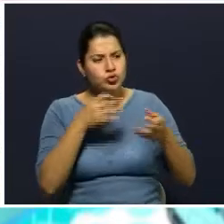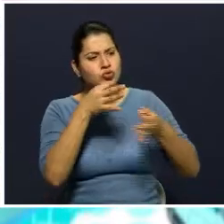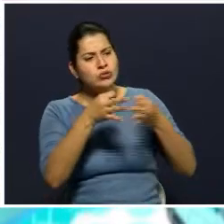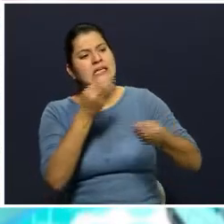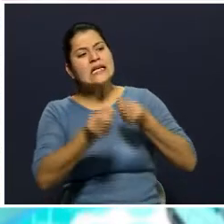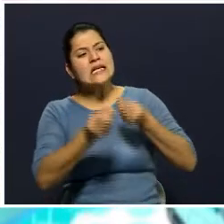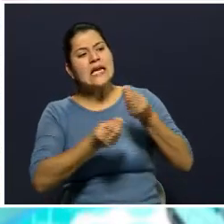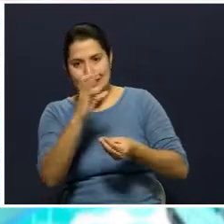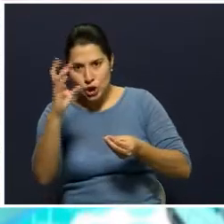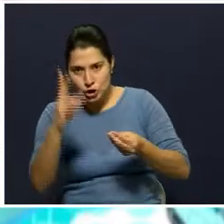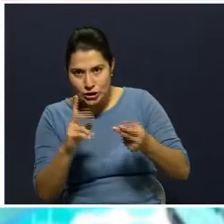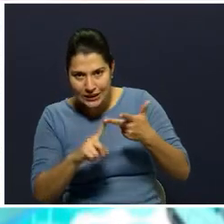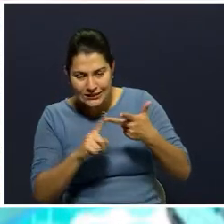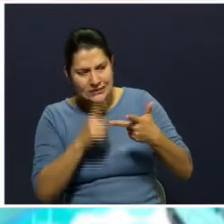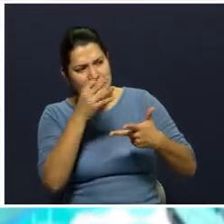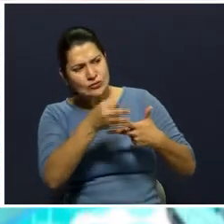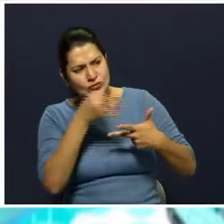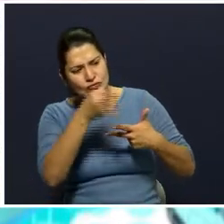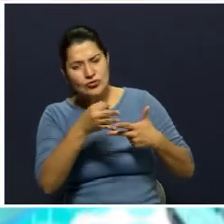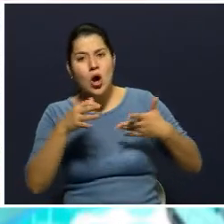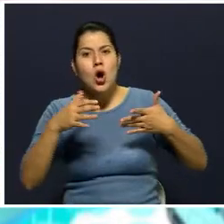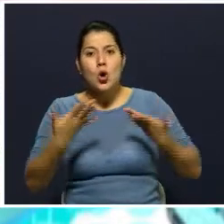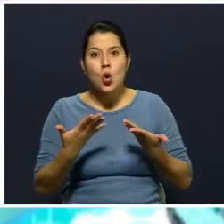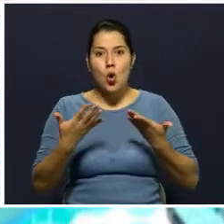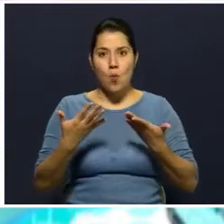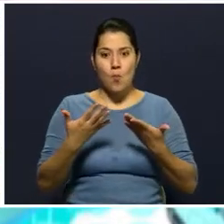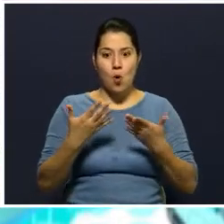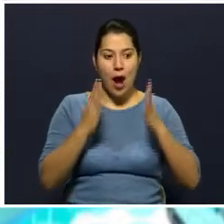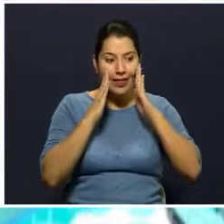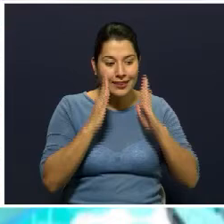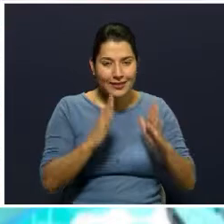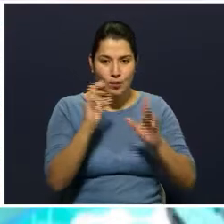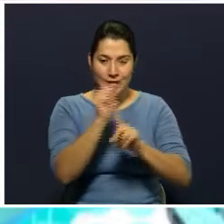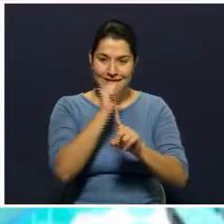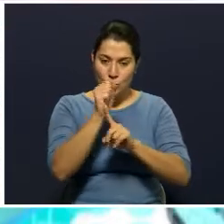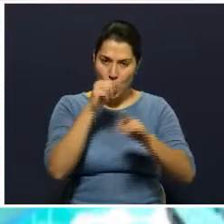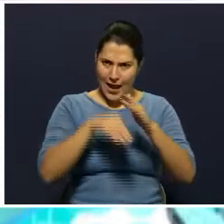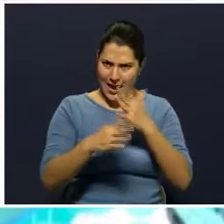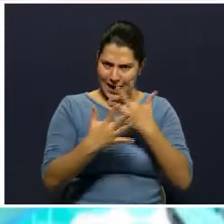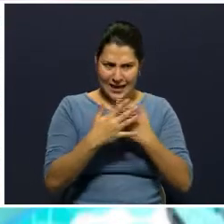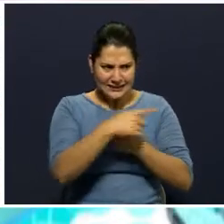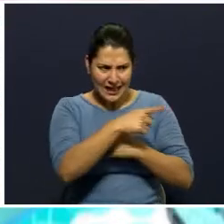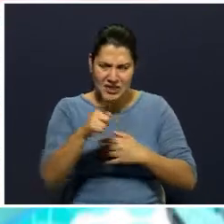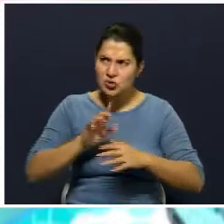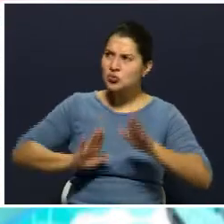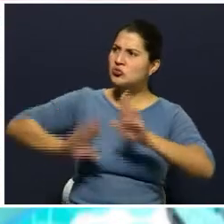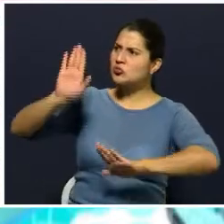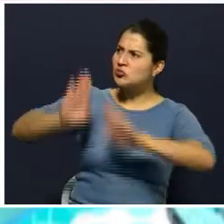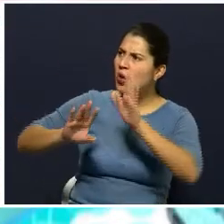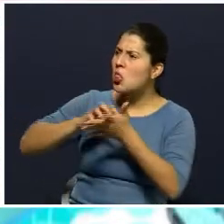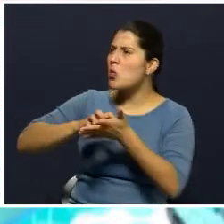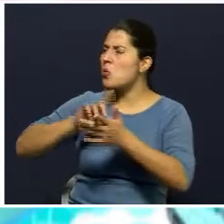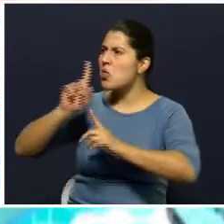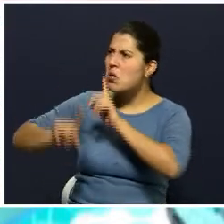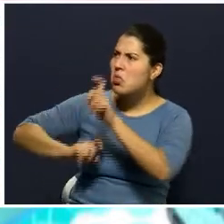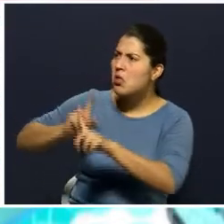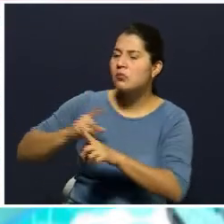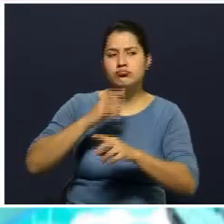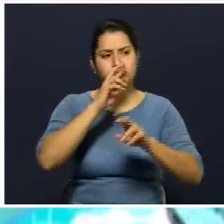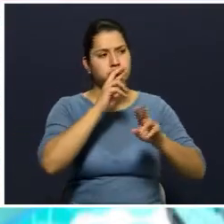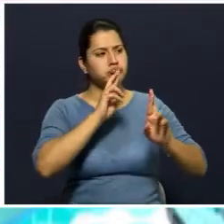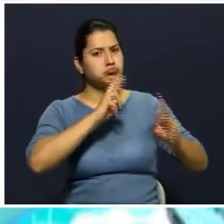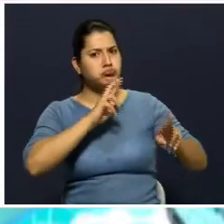en el país y cómo se está abordando la situación en el propio sistema penitenciario. Ellos han expresado sus dudas, se les han aclarado y han